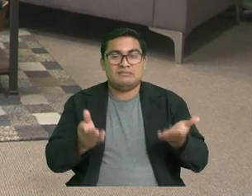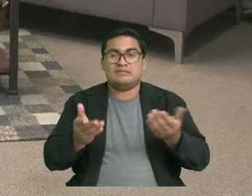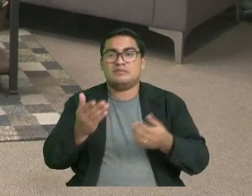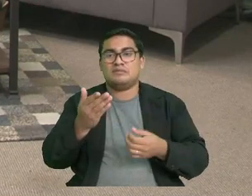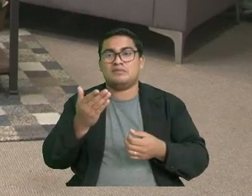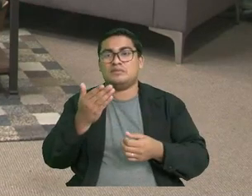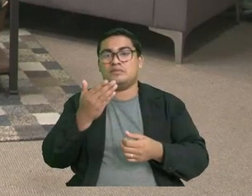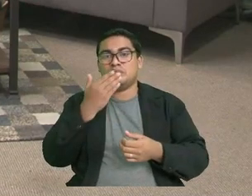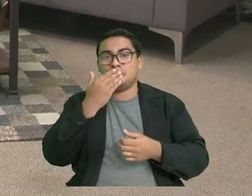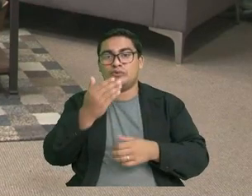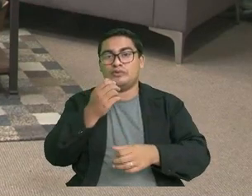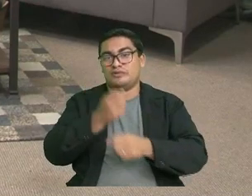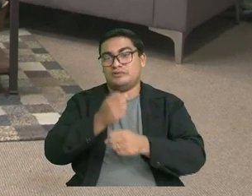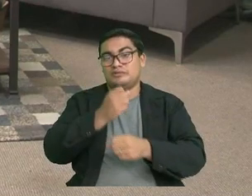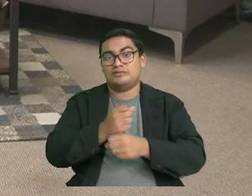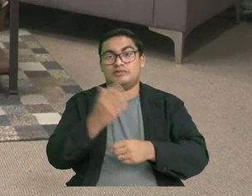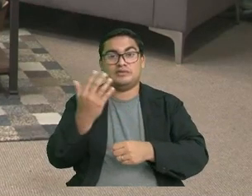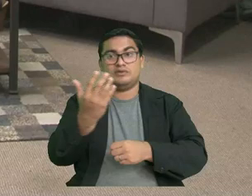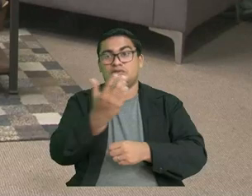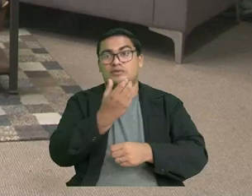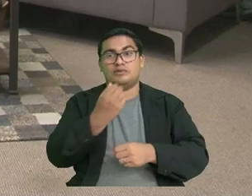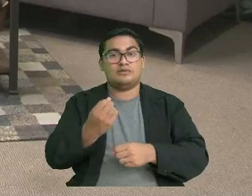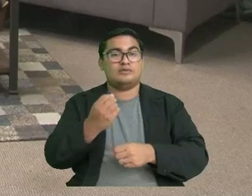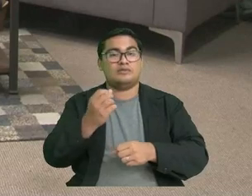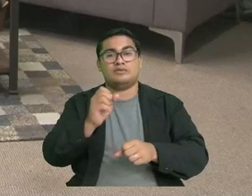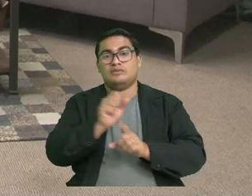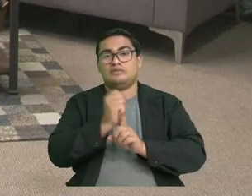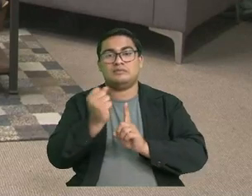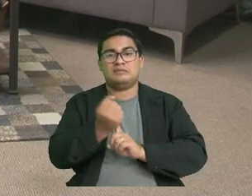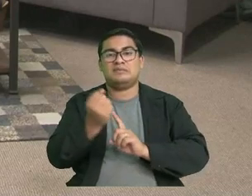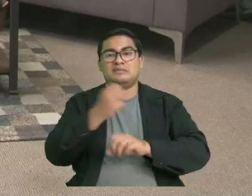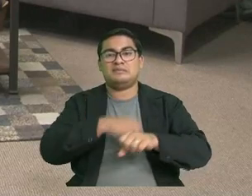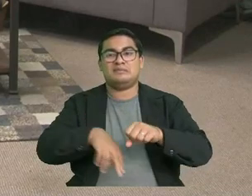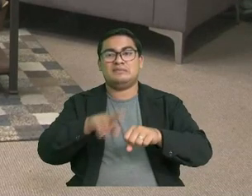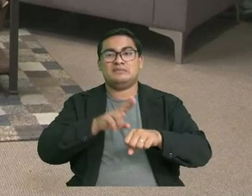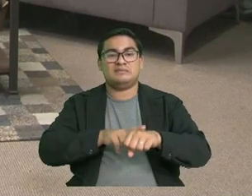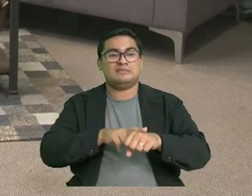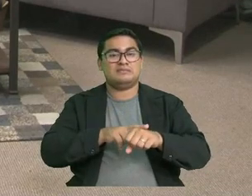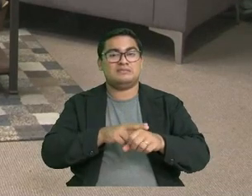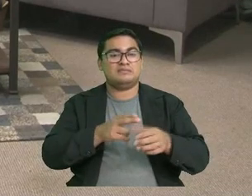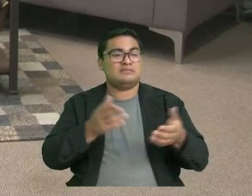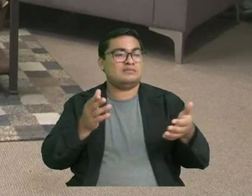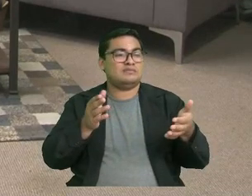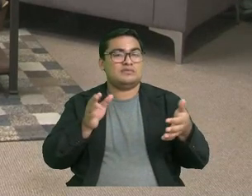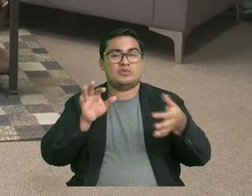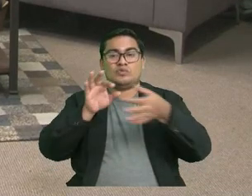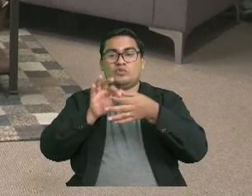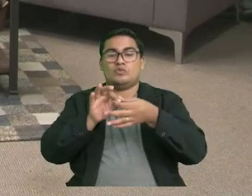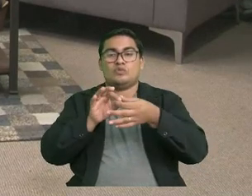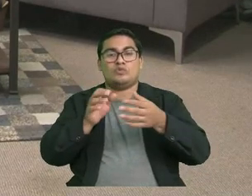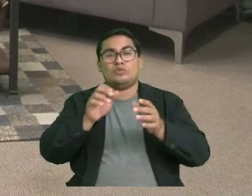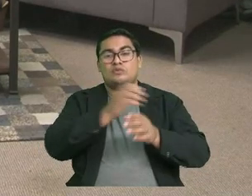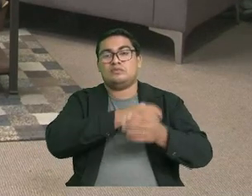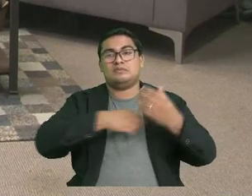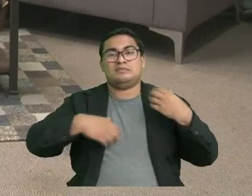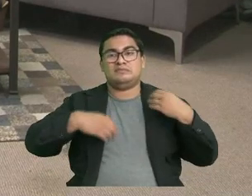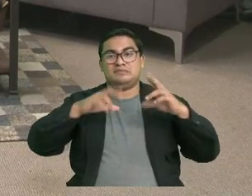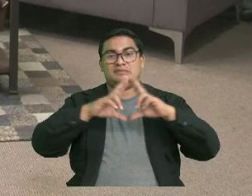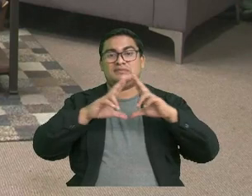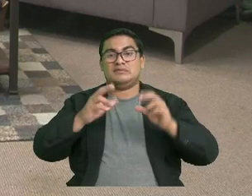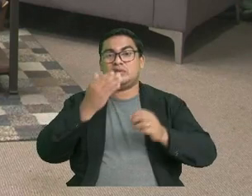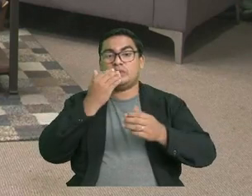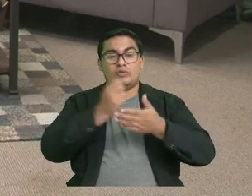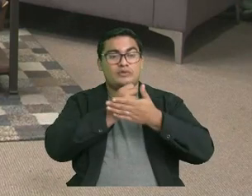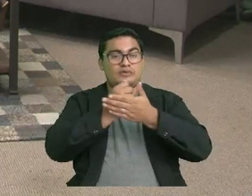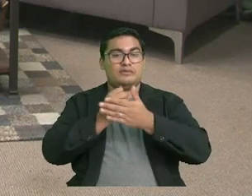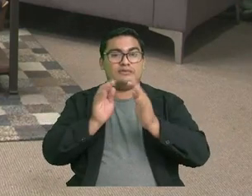cual trabajamos todos y todas, la Asamblea Nacional, de manera complementaria con el Ejecutivo, para el bienestar